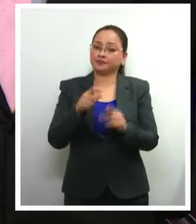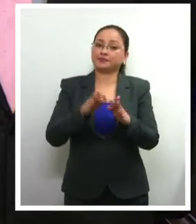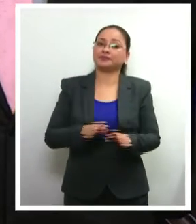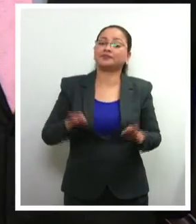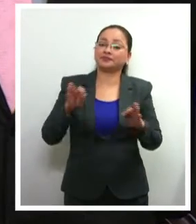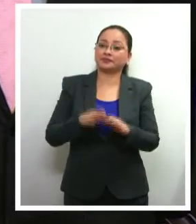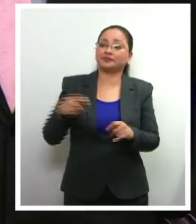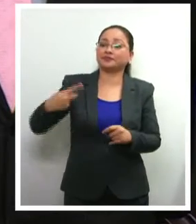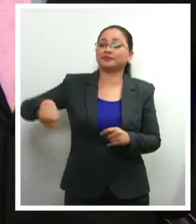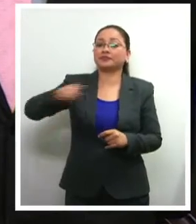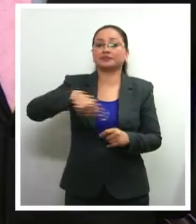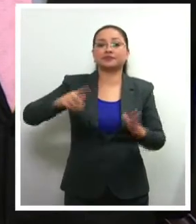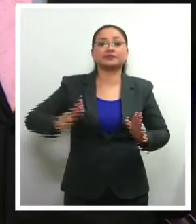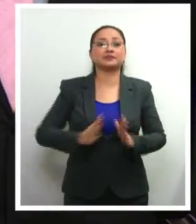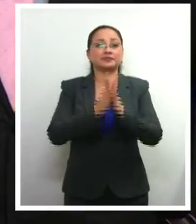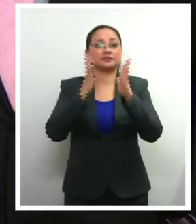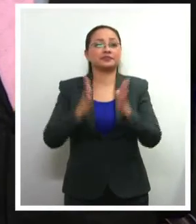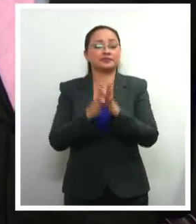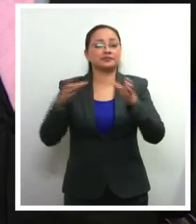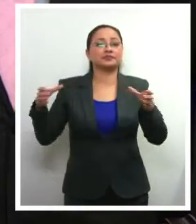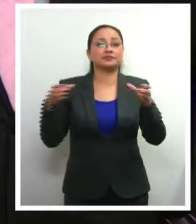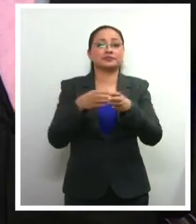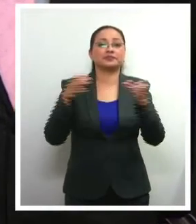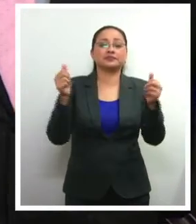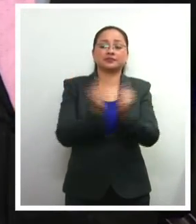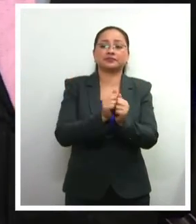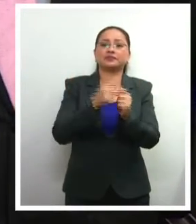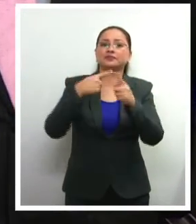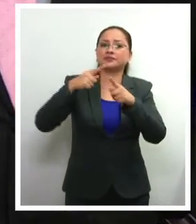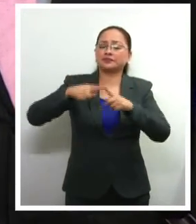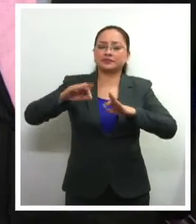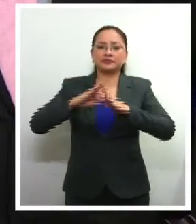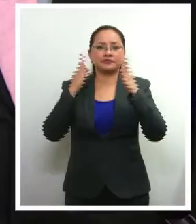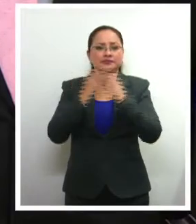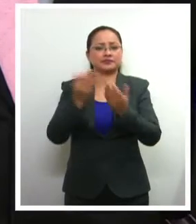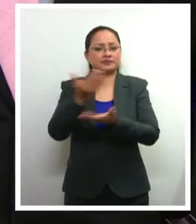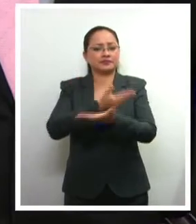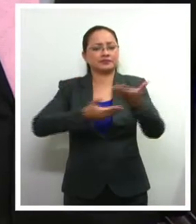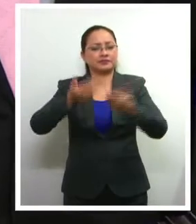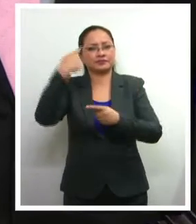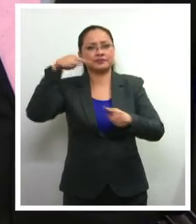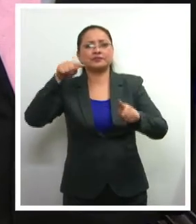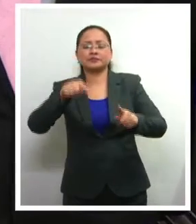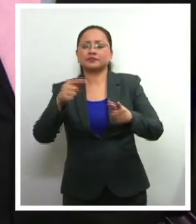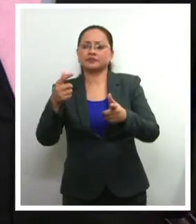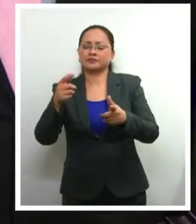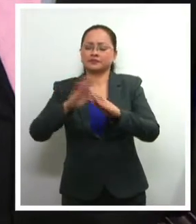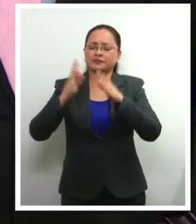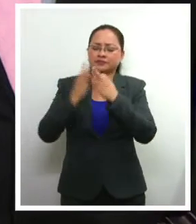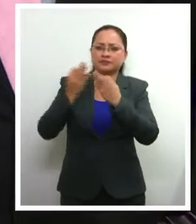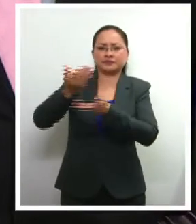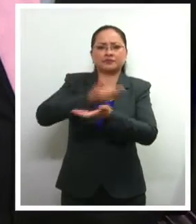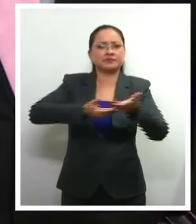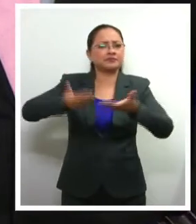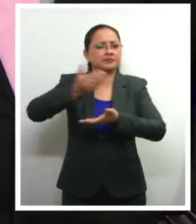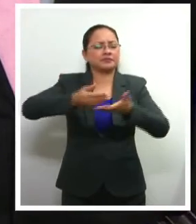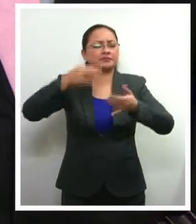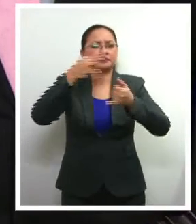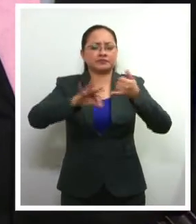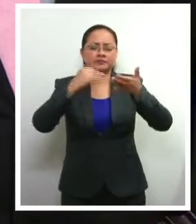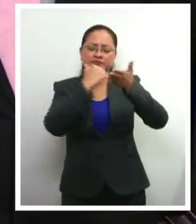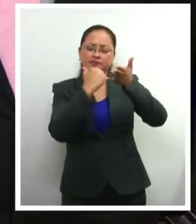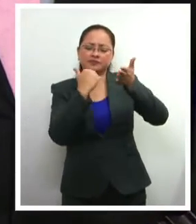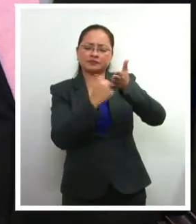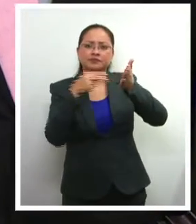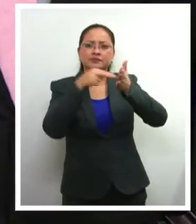sean partícipes a través de los canales democráticos de construcción ciudadana previstos en el último párrafo